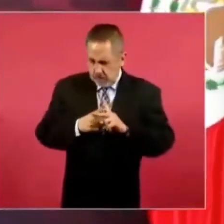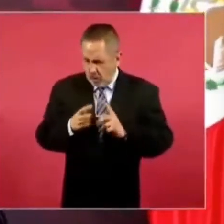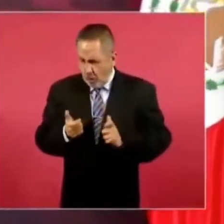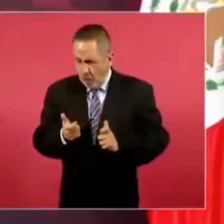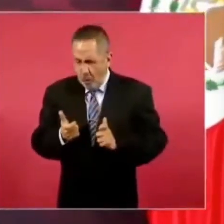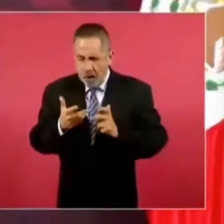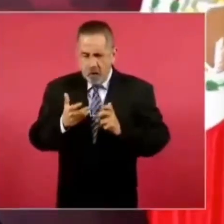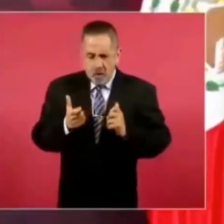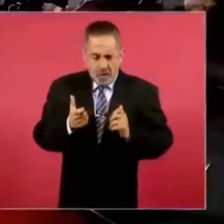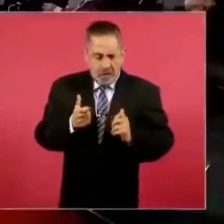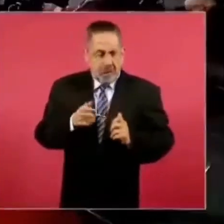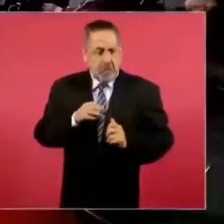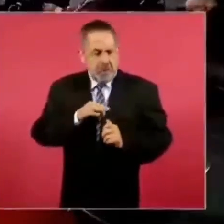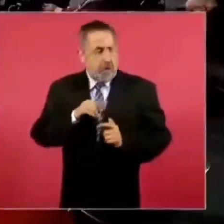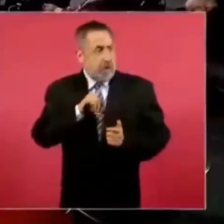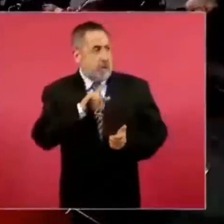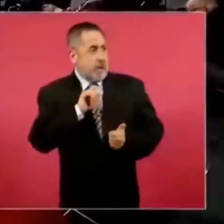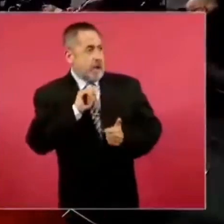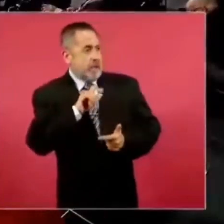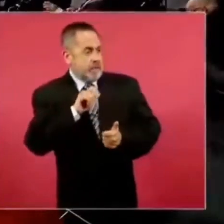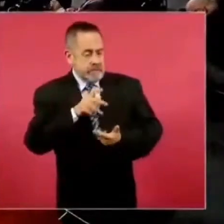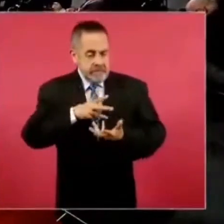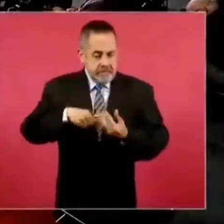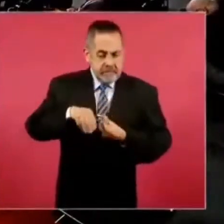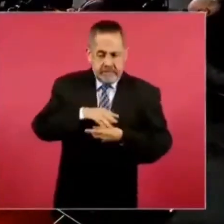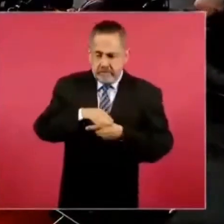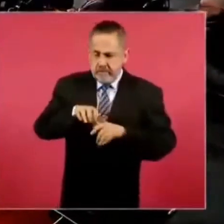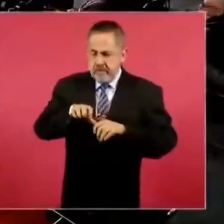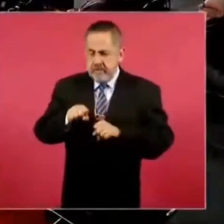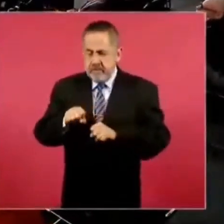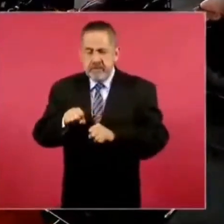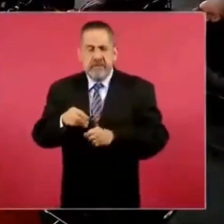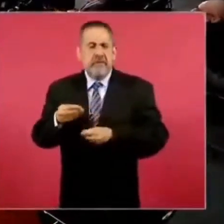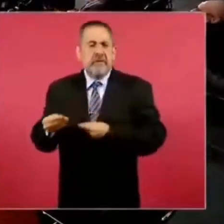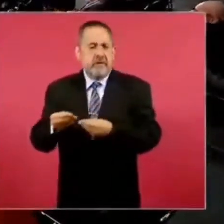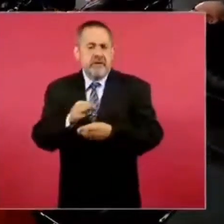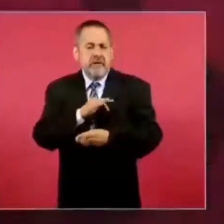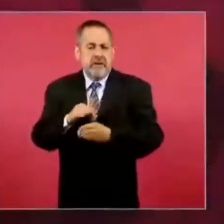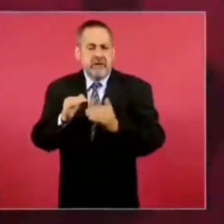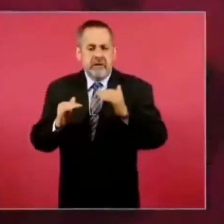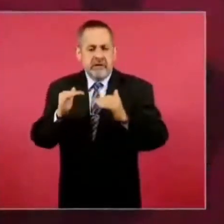de la capacidad de ingresos que tiene el país. Ok, presidente.